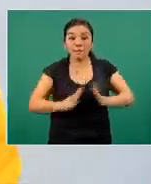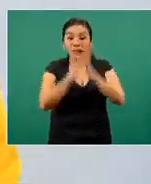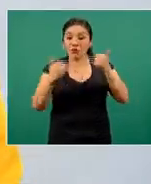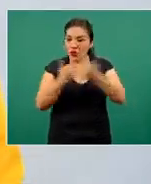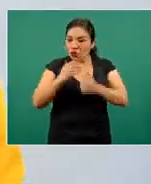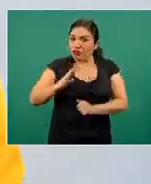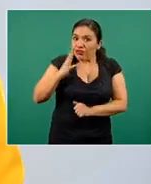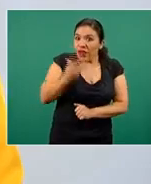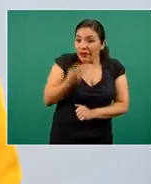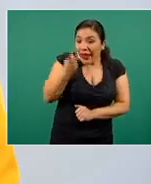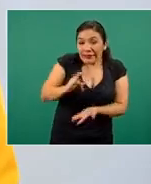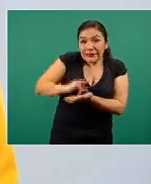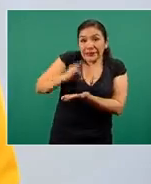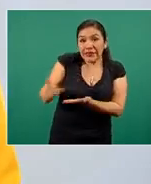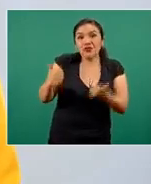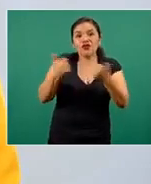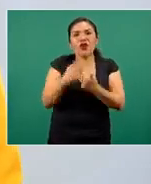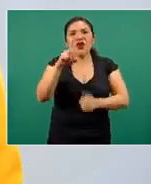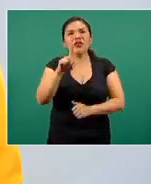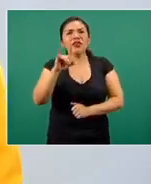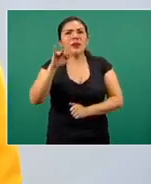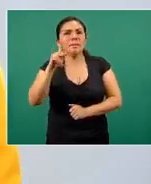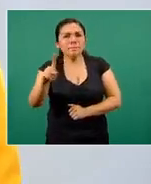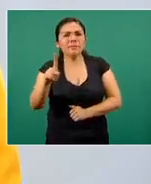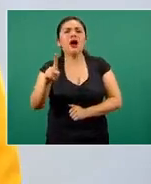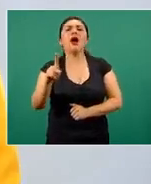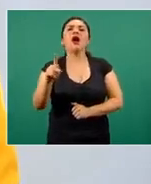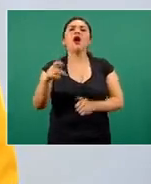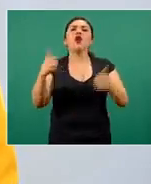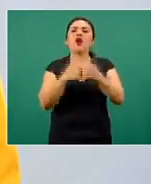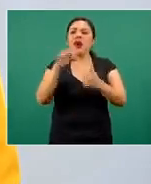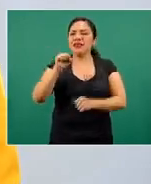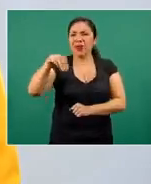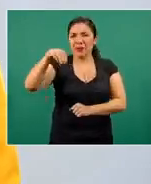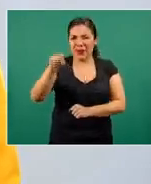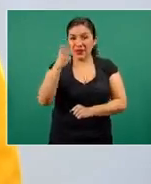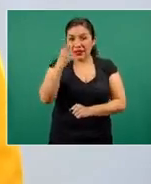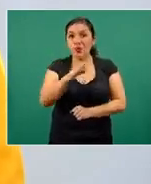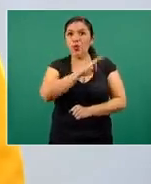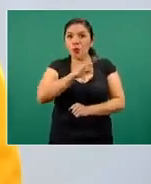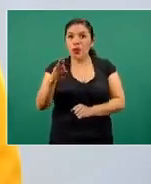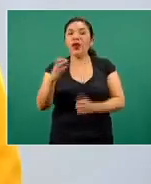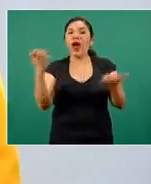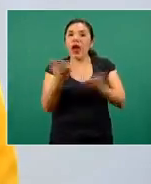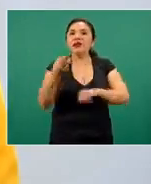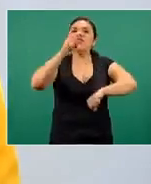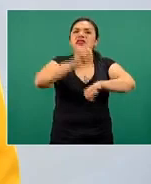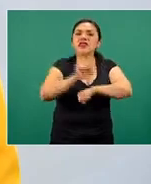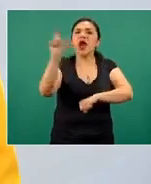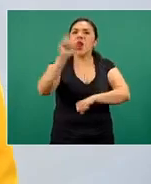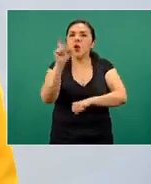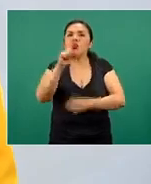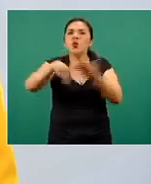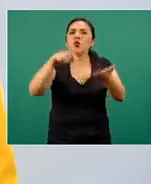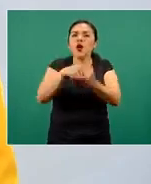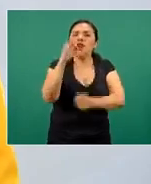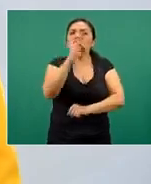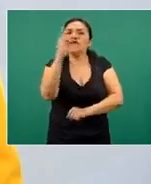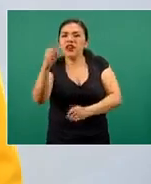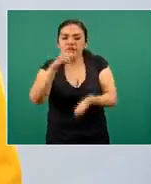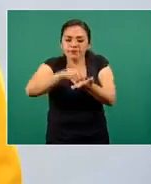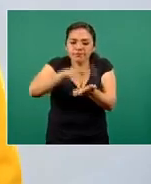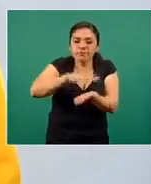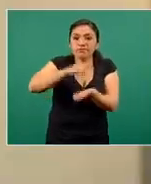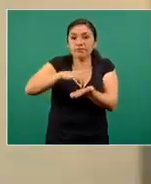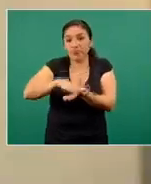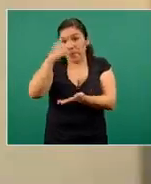tecnologías digitales a través de la DIP, con el SMS que les permite ir sede, día, hora, permite balancear los flujos,